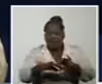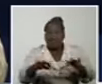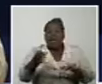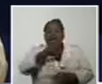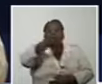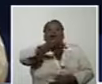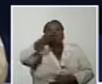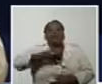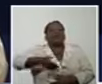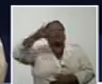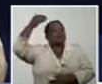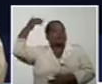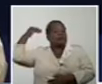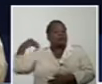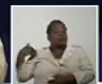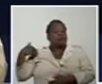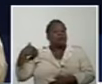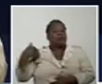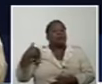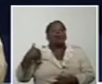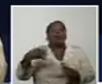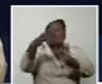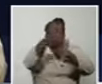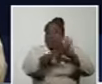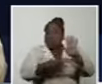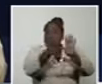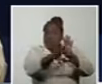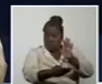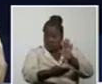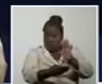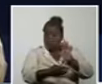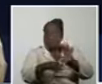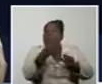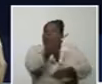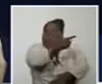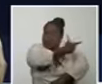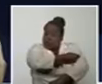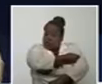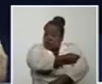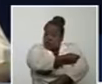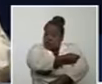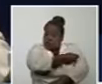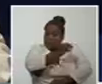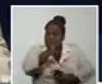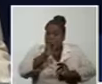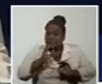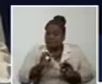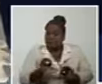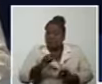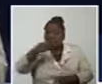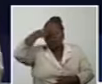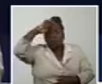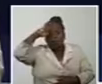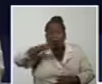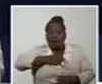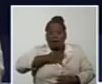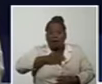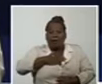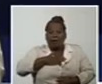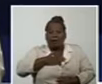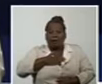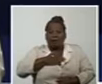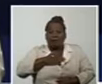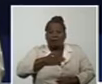anteriores, que el programa de vacunación, el esquema de vacunación de nuestro país,